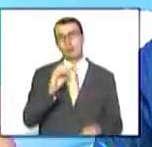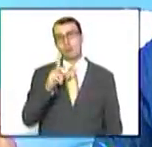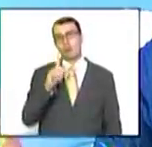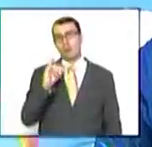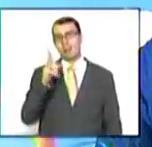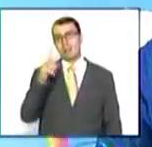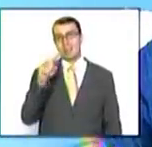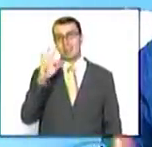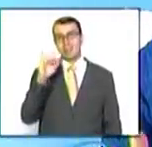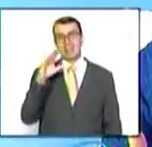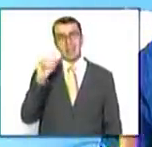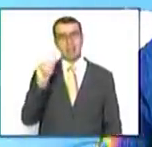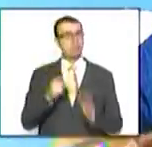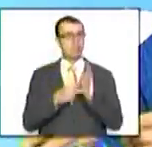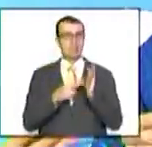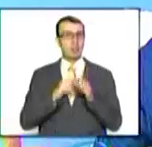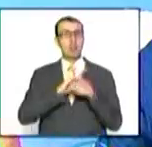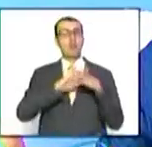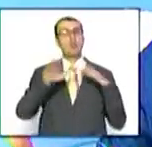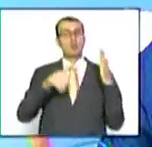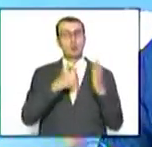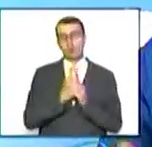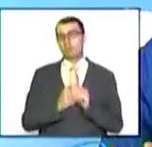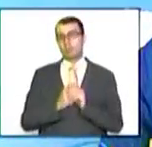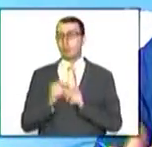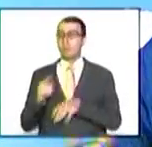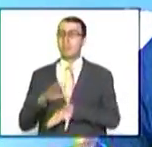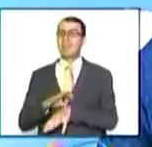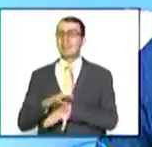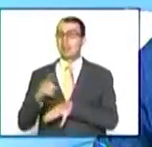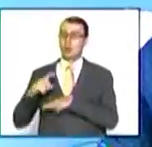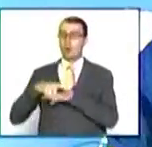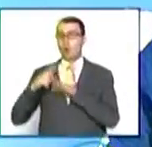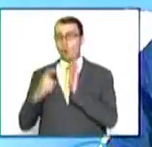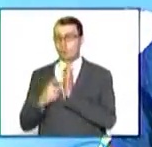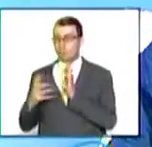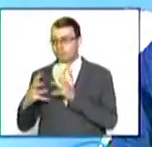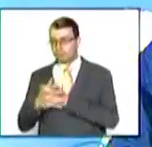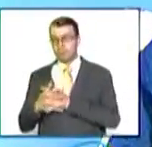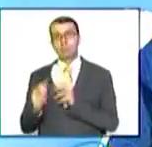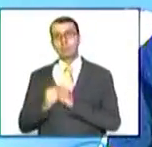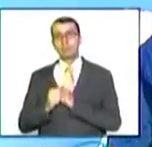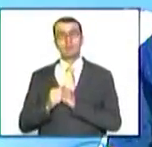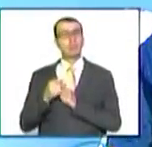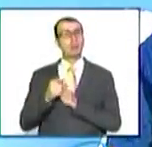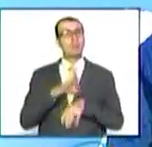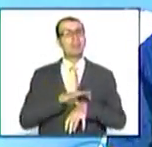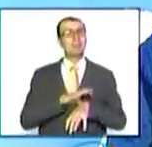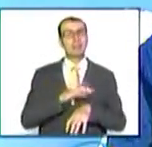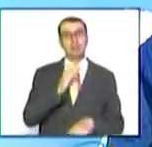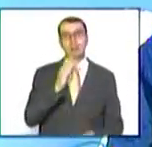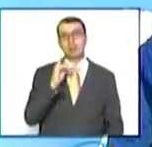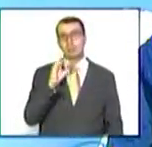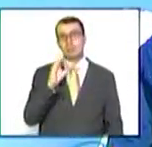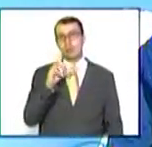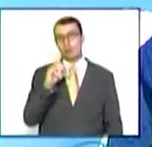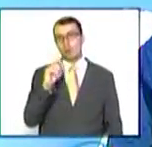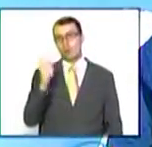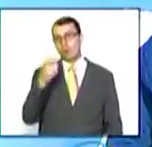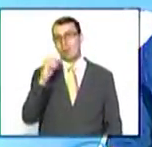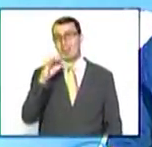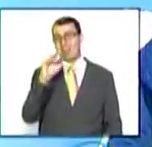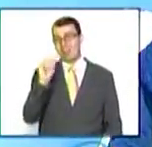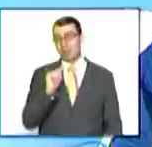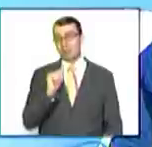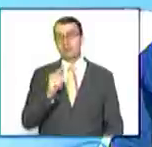todo. La medicina complementaria, la medicina biológica. Biológico es que hay cosas naturales que nos